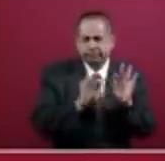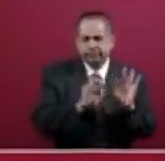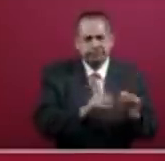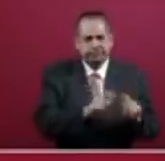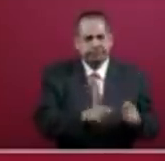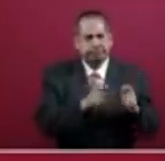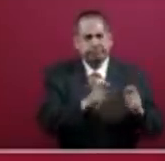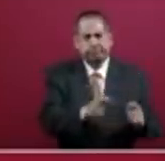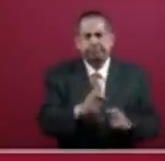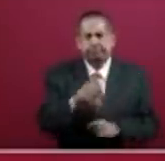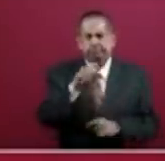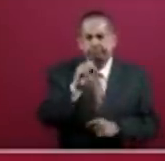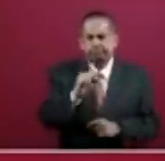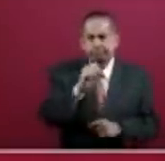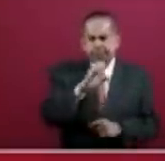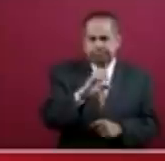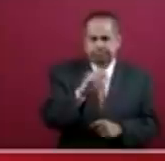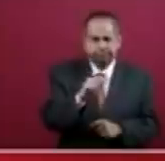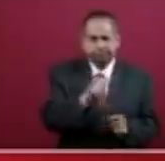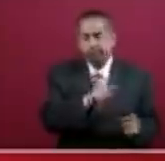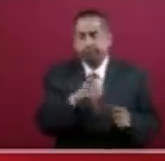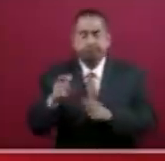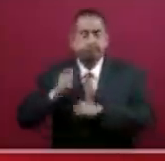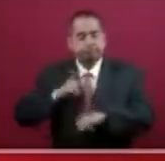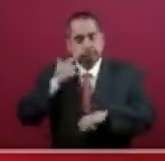corresponde a la Secretaría de